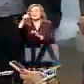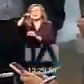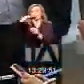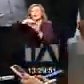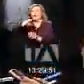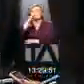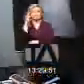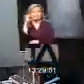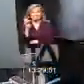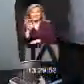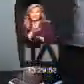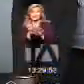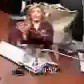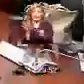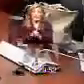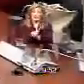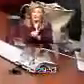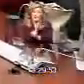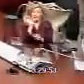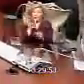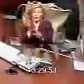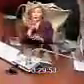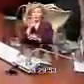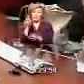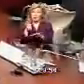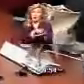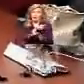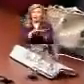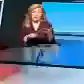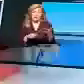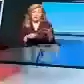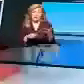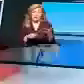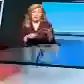de 70 votos. ¿Qué dicen? Ya los tienen. En Quito, Andrea Samaniego, 24 horas.